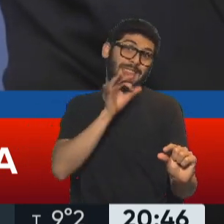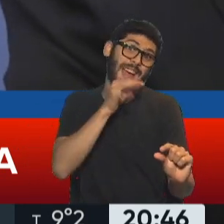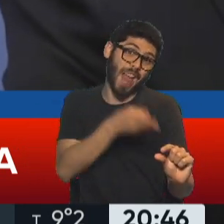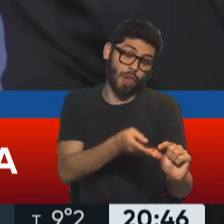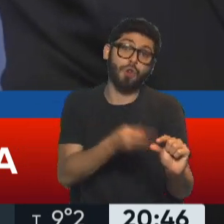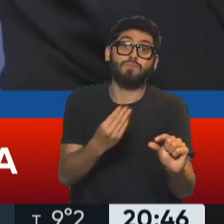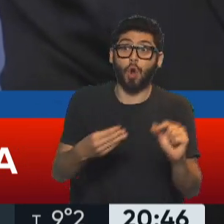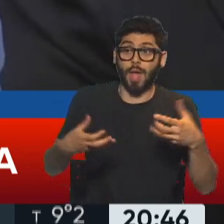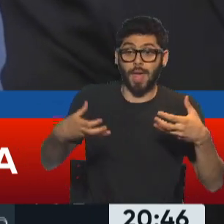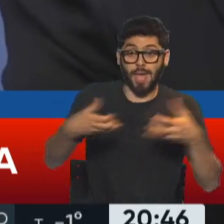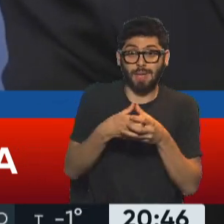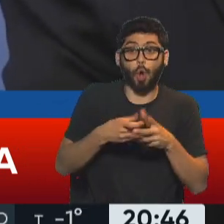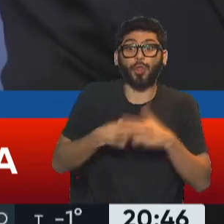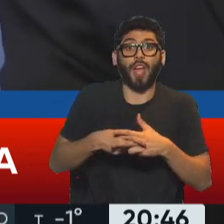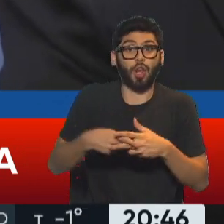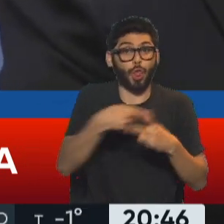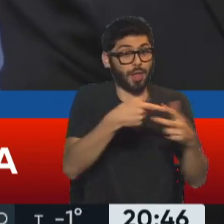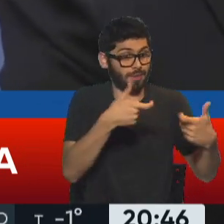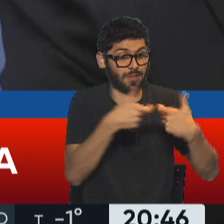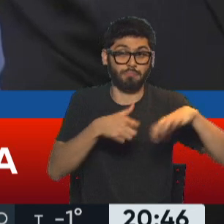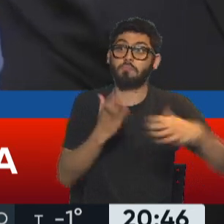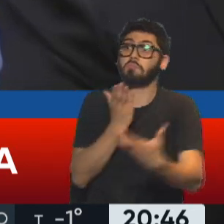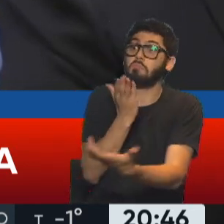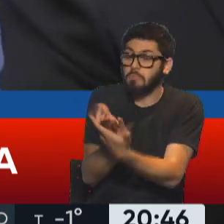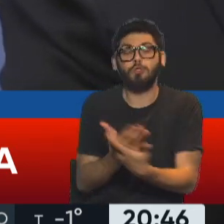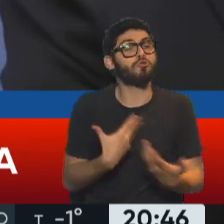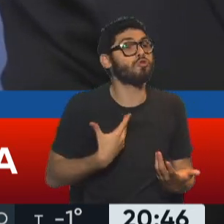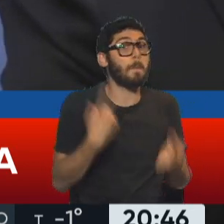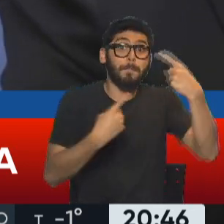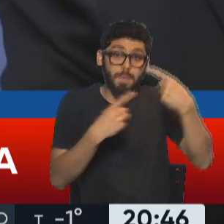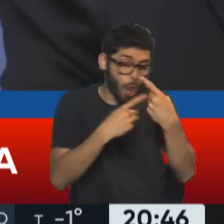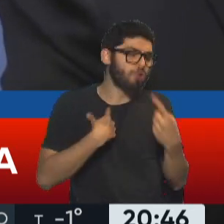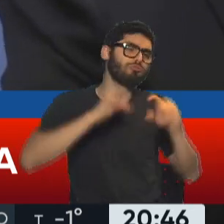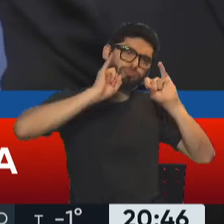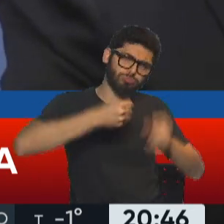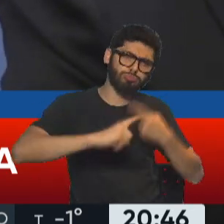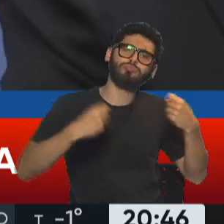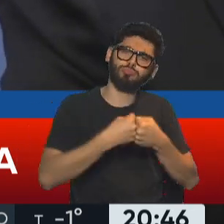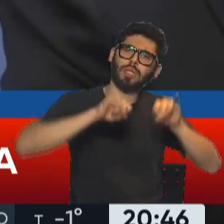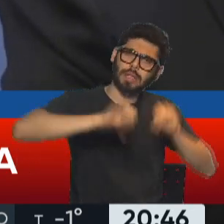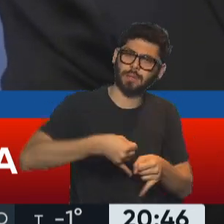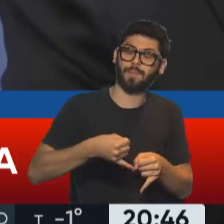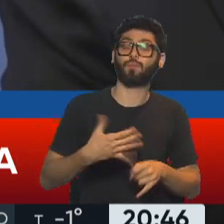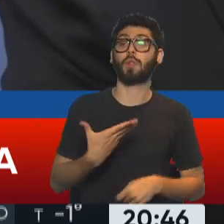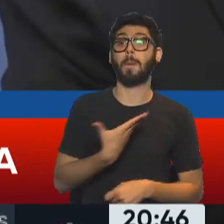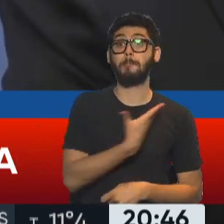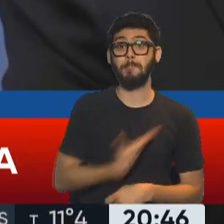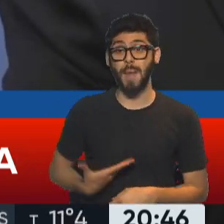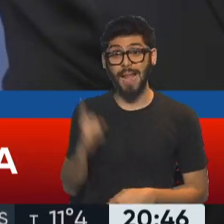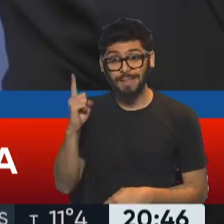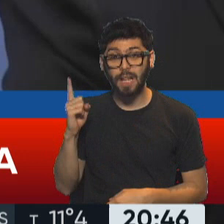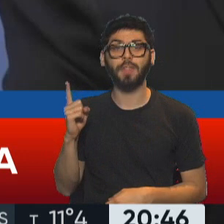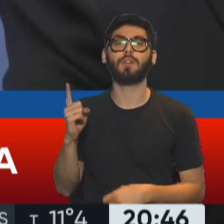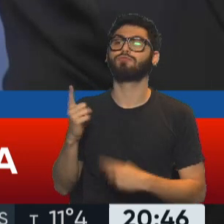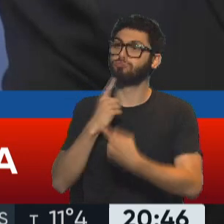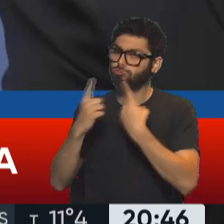técnicos de las entidades nos habían planteado. Eso fue acordado, el señor presidente indicó